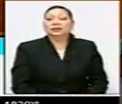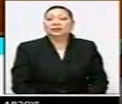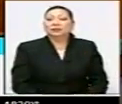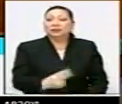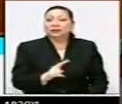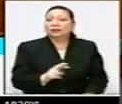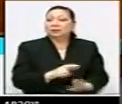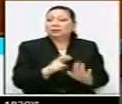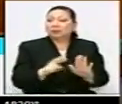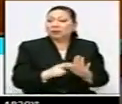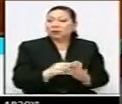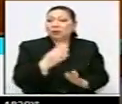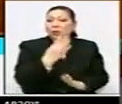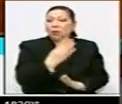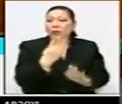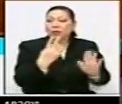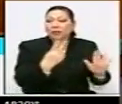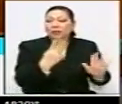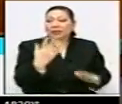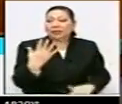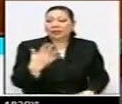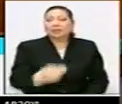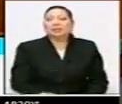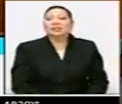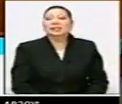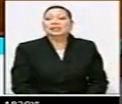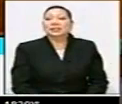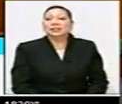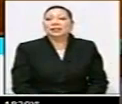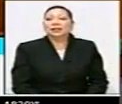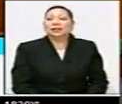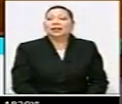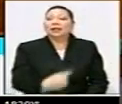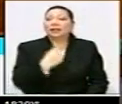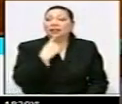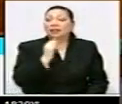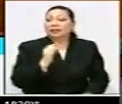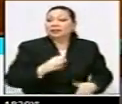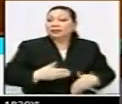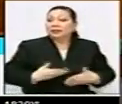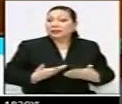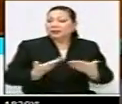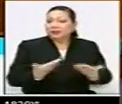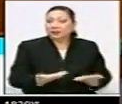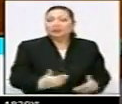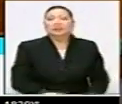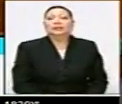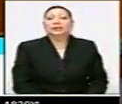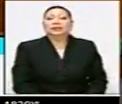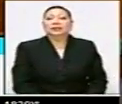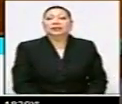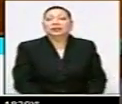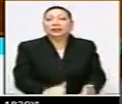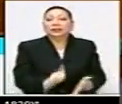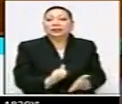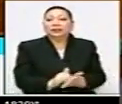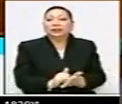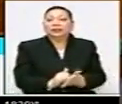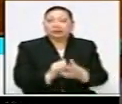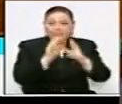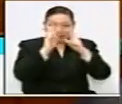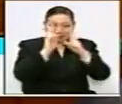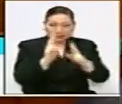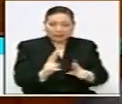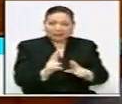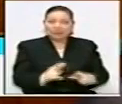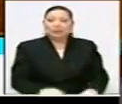previsto en el proyecto 4475 prevé la posibilidad efectivamente de que en el respeto